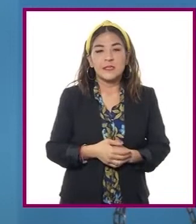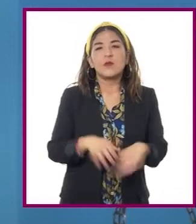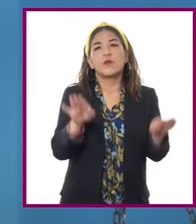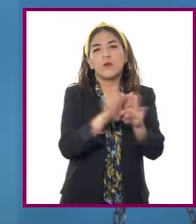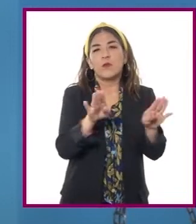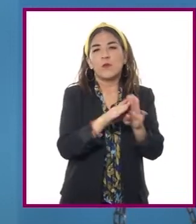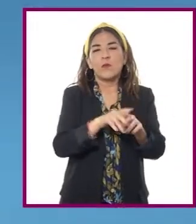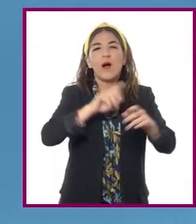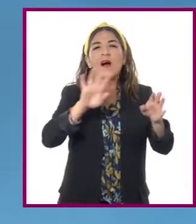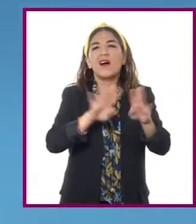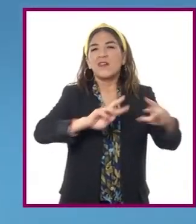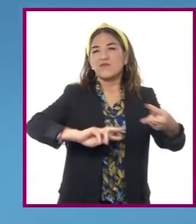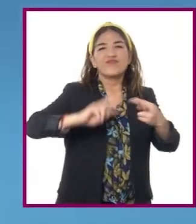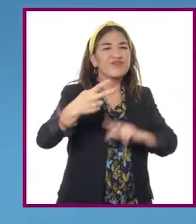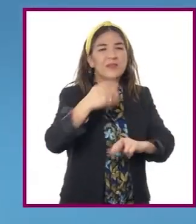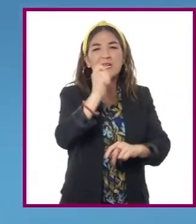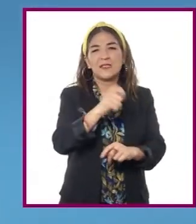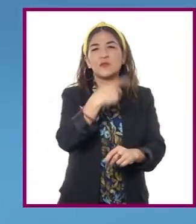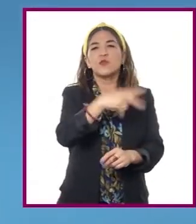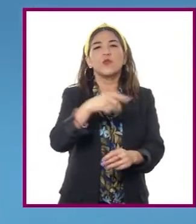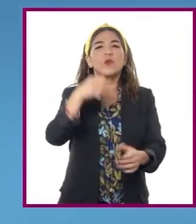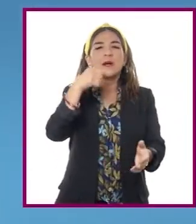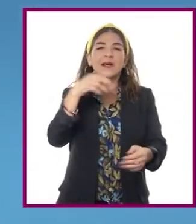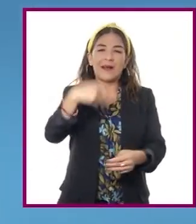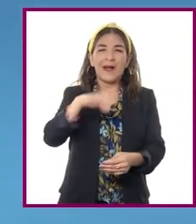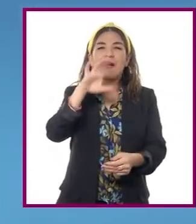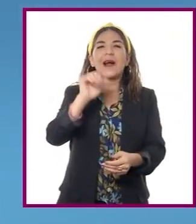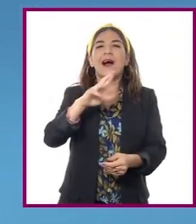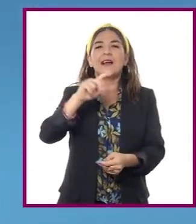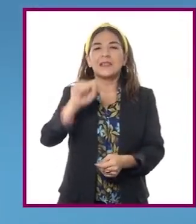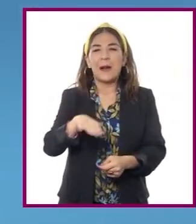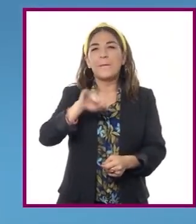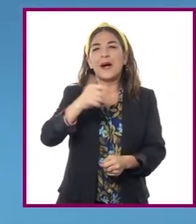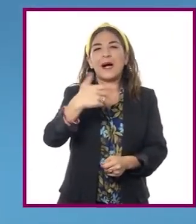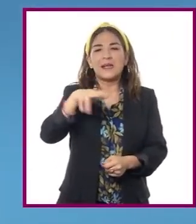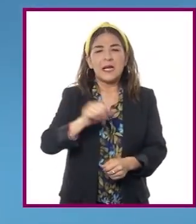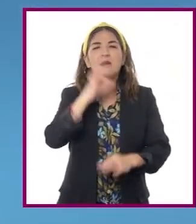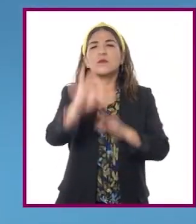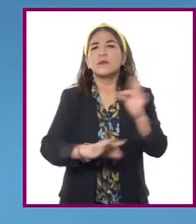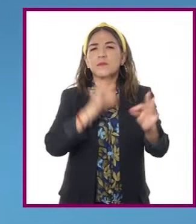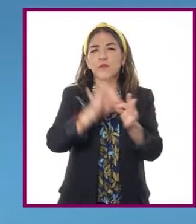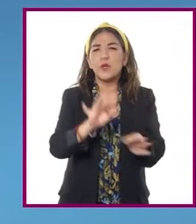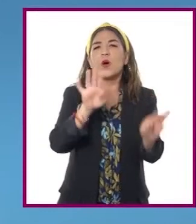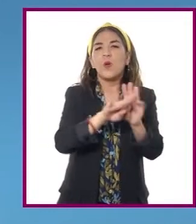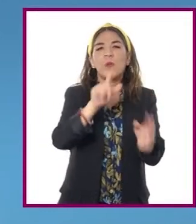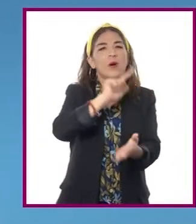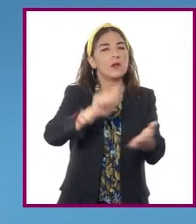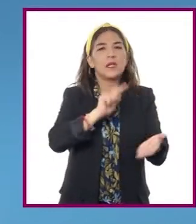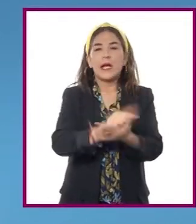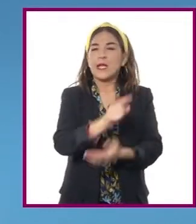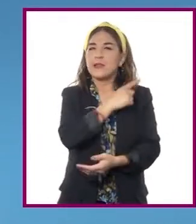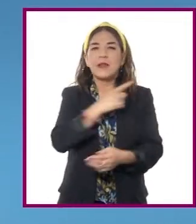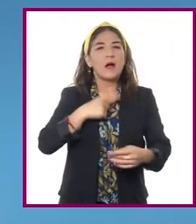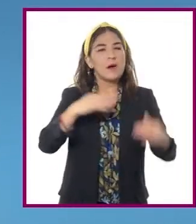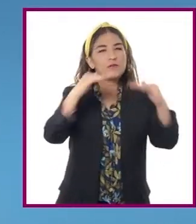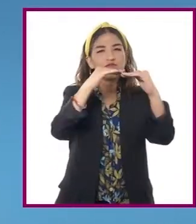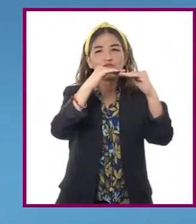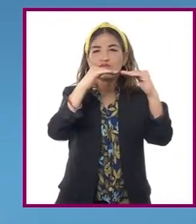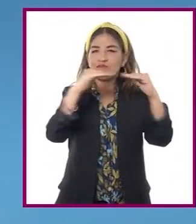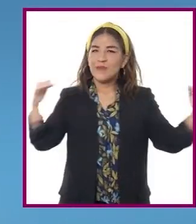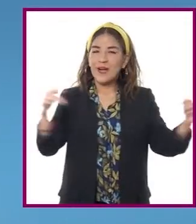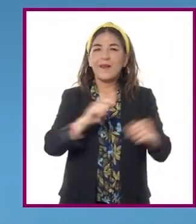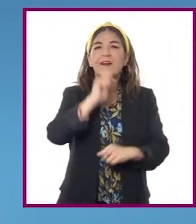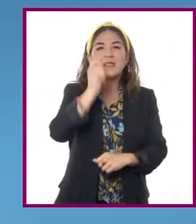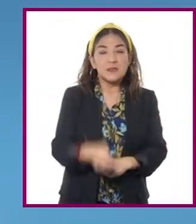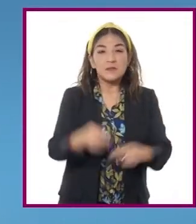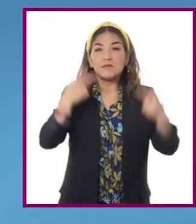Carta Magna. La aplicación de las leyes deberá ser de manera imparcial, buscando ante todo que